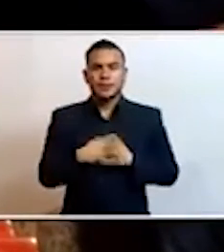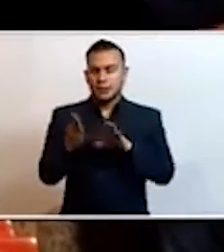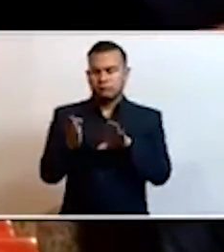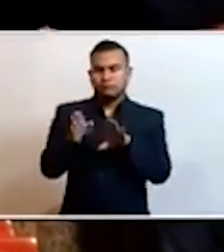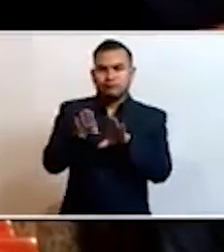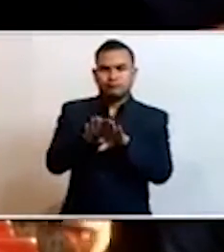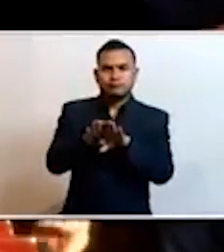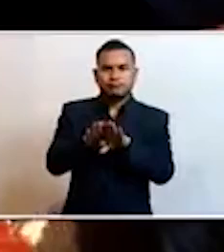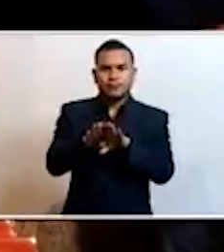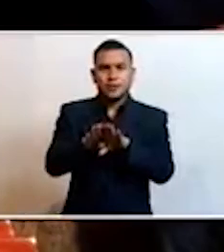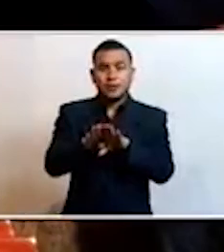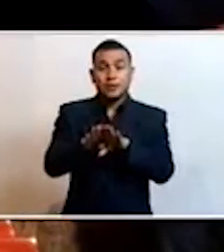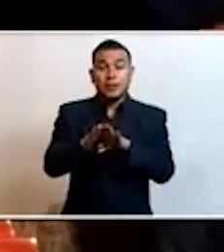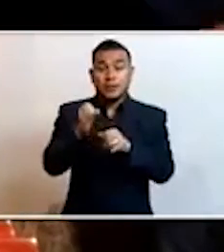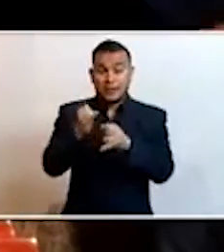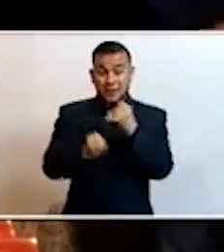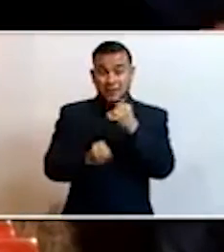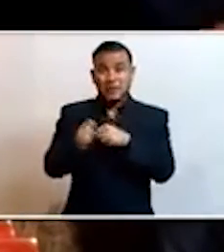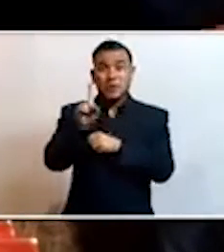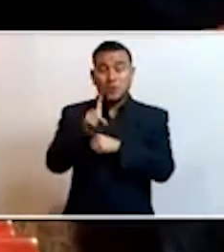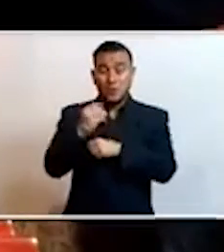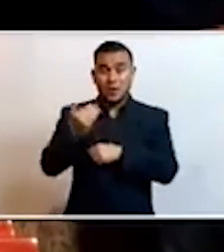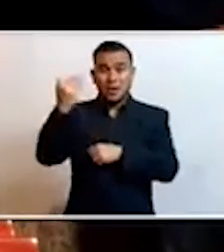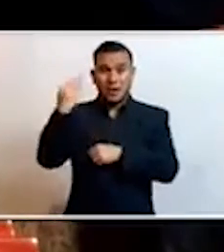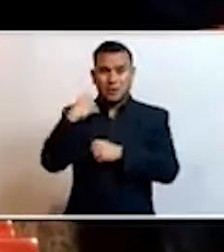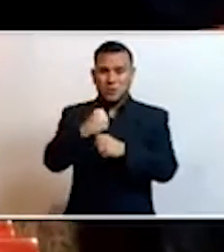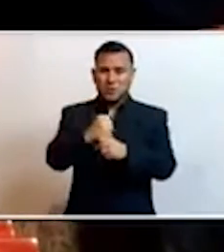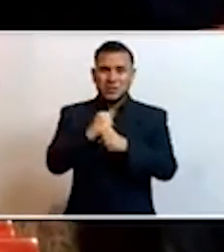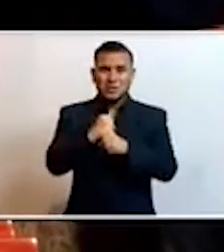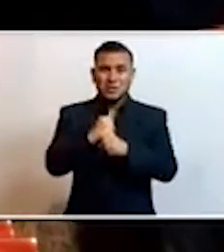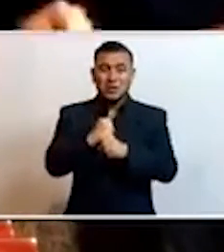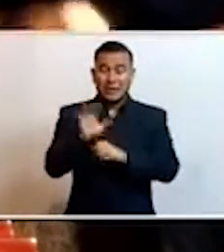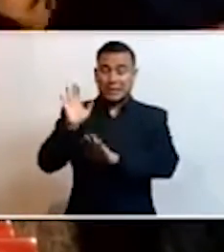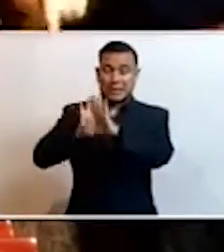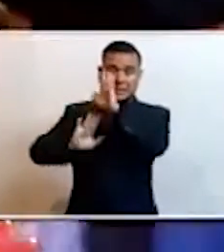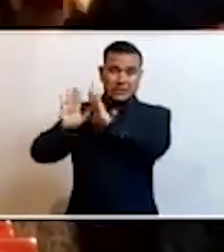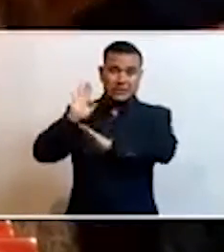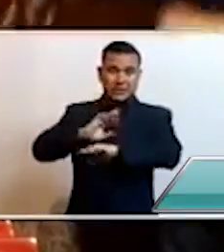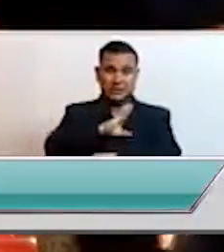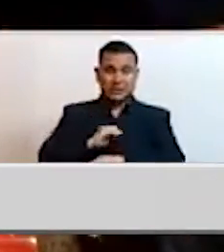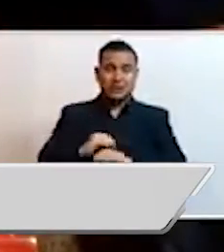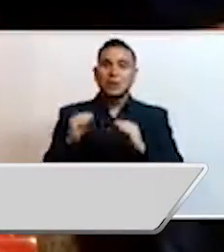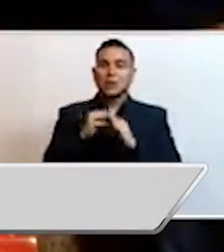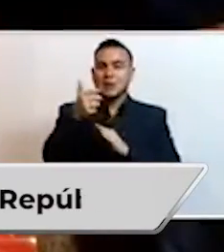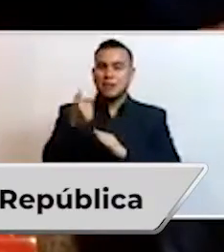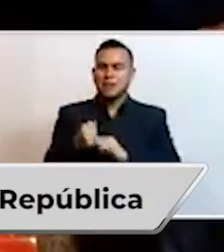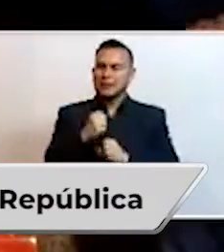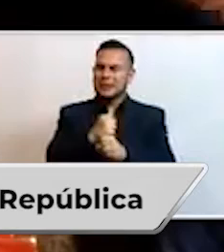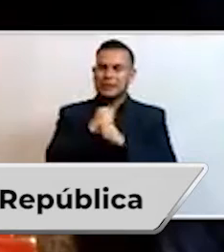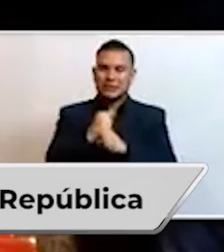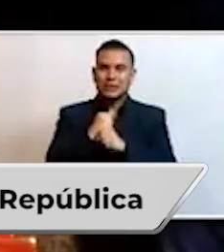cerrábamos el primer año de gobierno como el año más seguro en toda la historia de El Salvador y con el mes más seguro en toda la historia de El